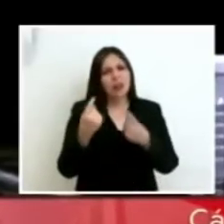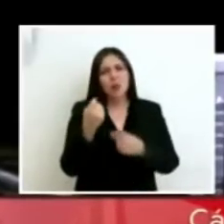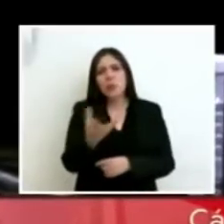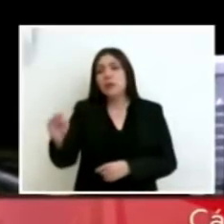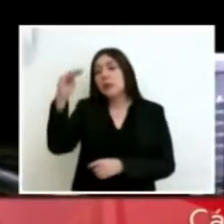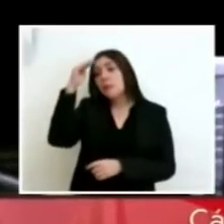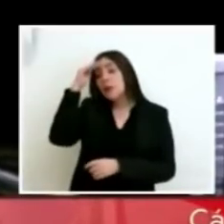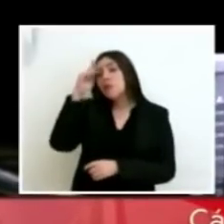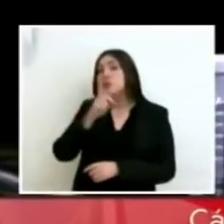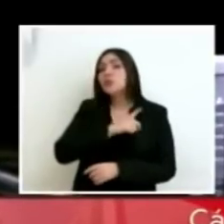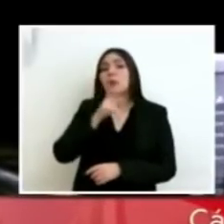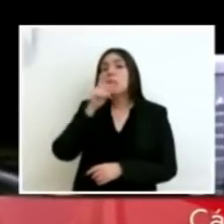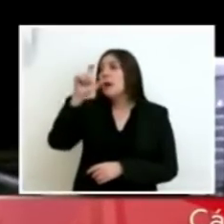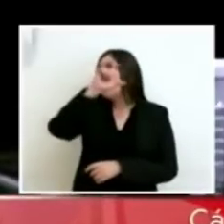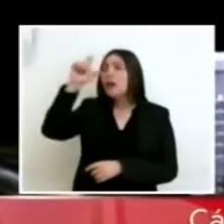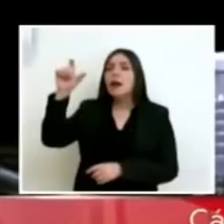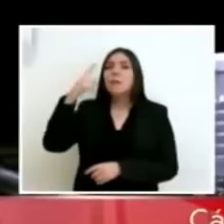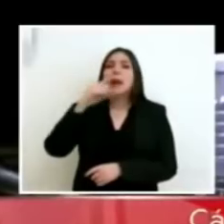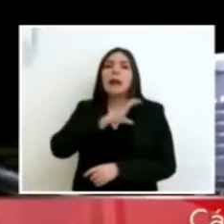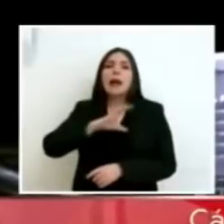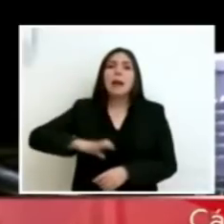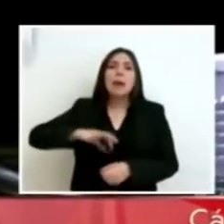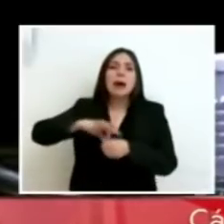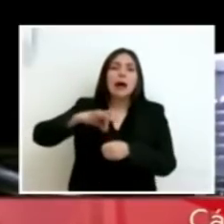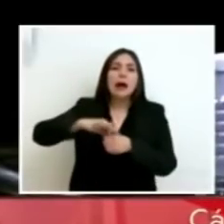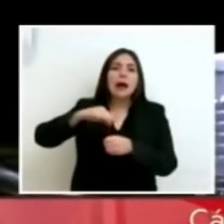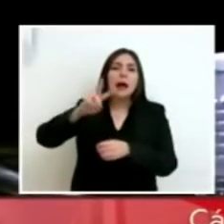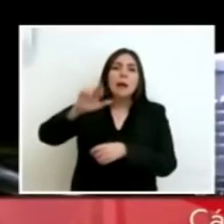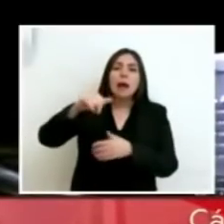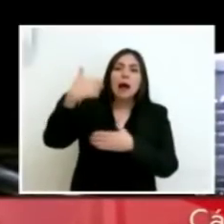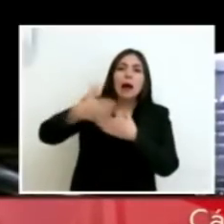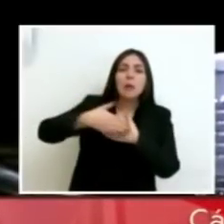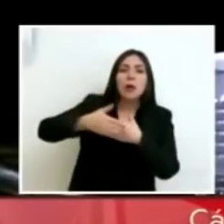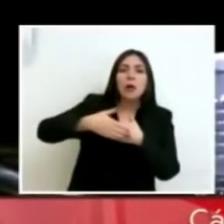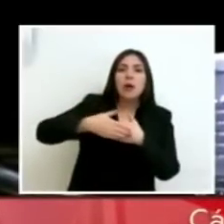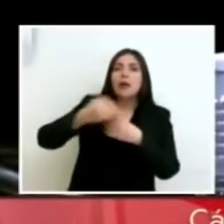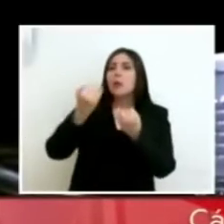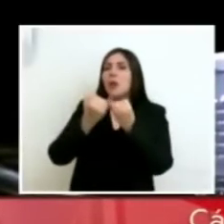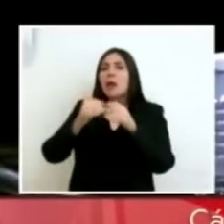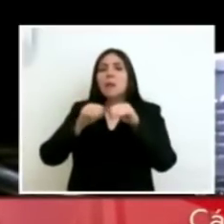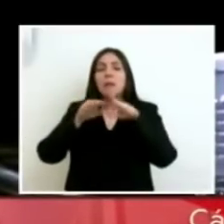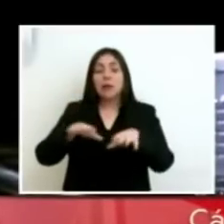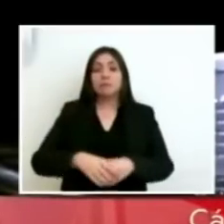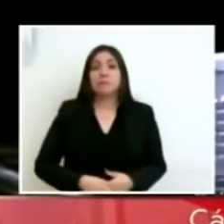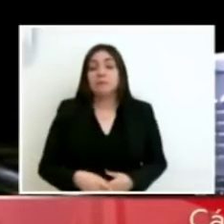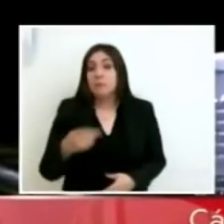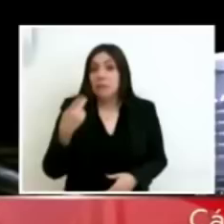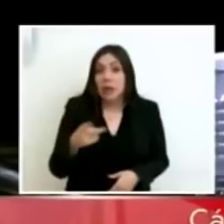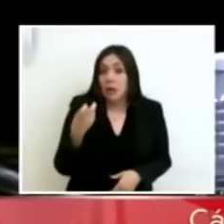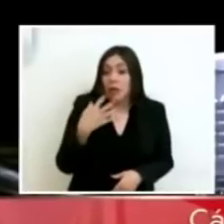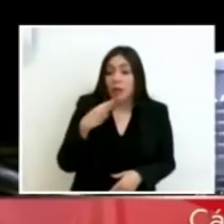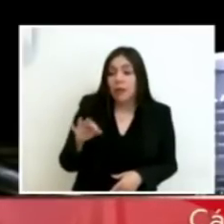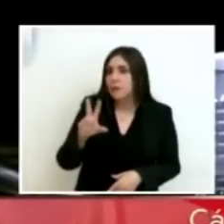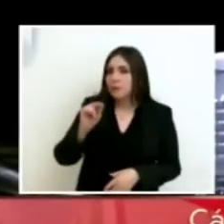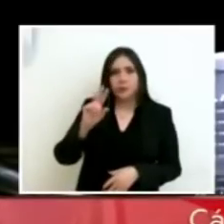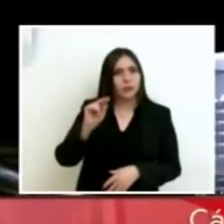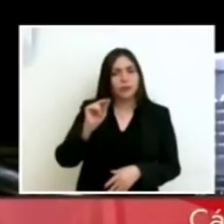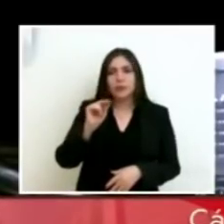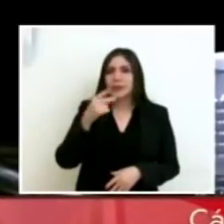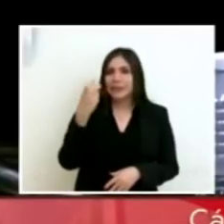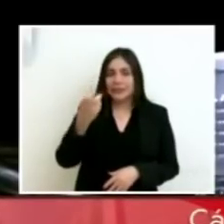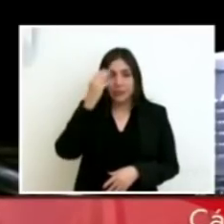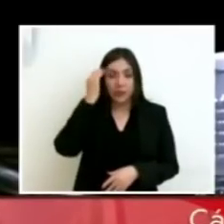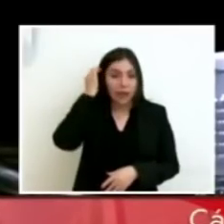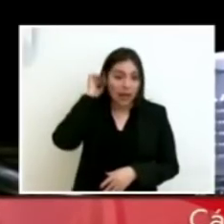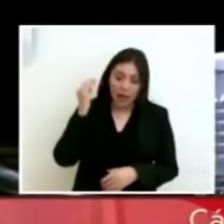de campaña, como muchos otros que se lanzan. Pues no, señoras y señores, esto es lo que históricamente en